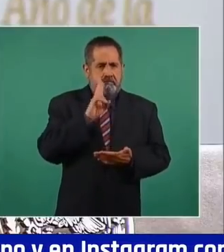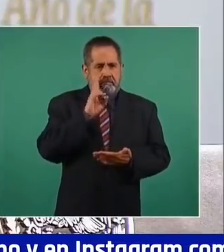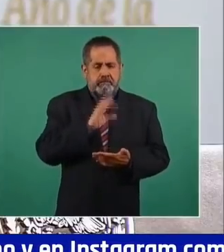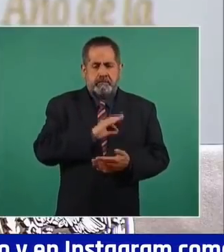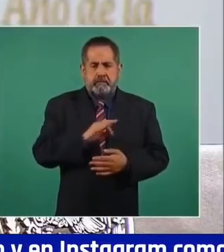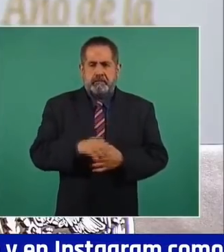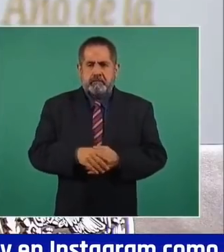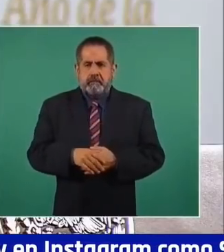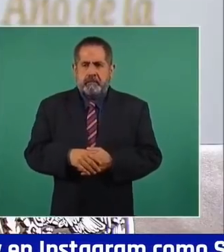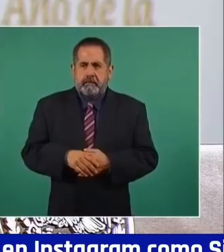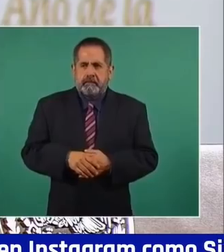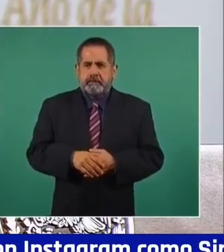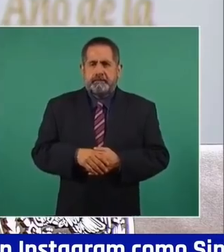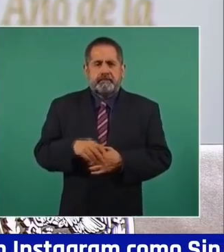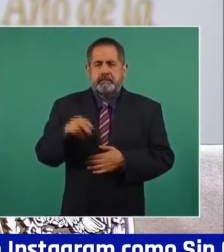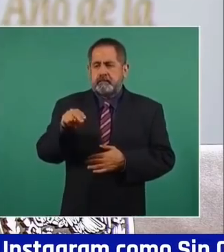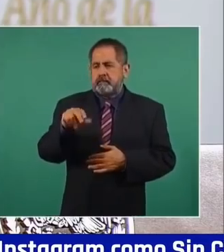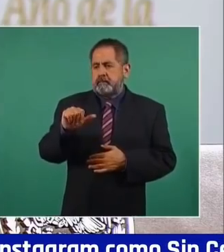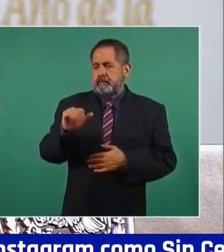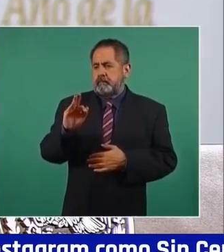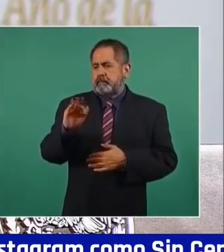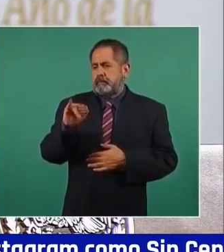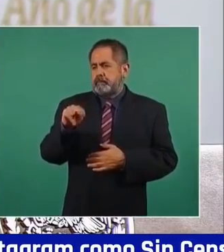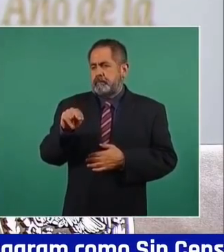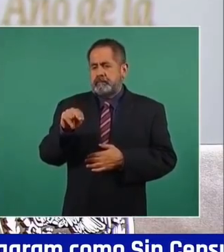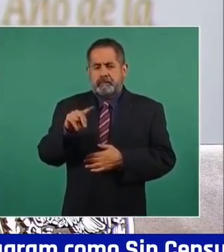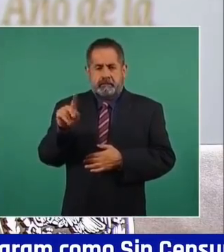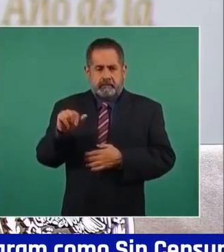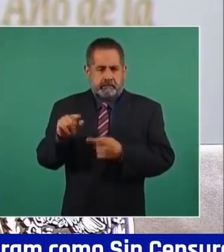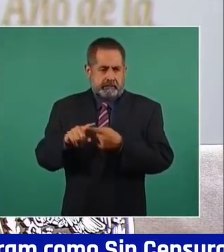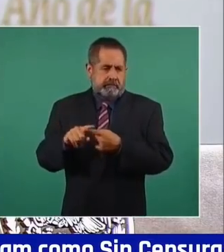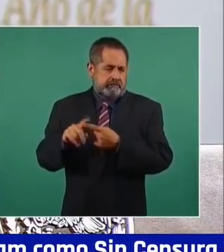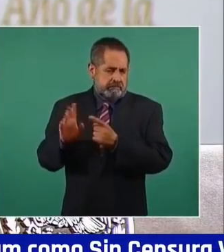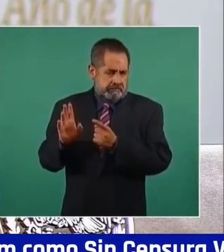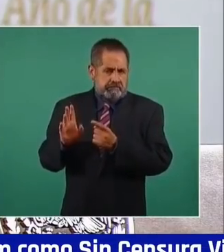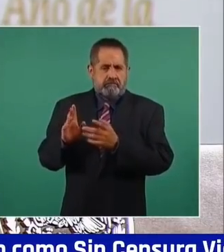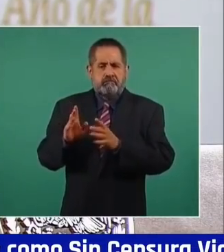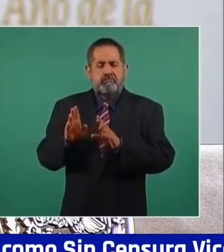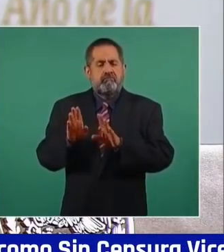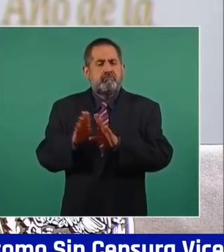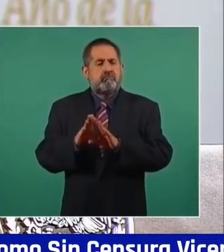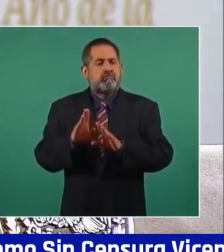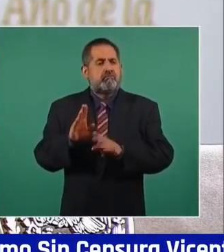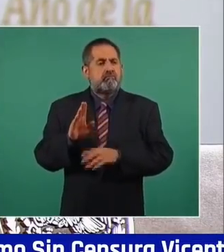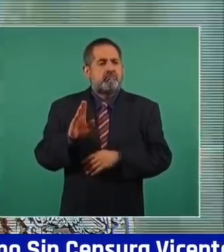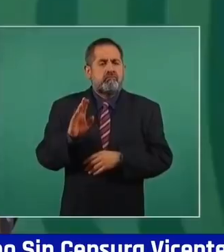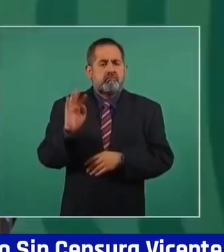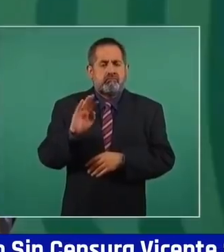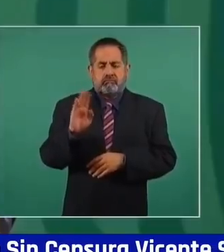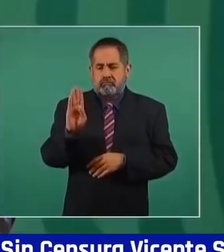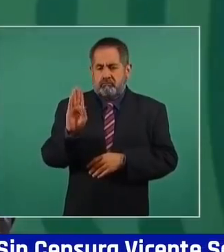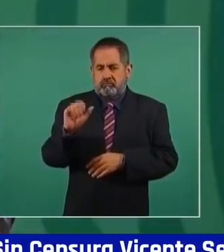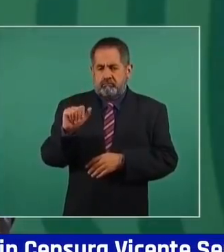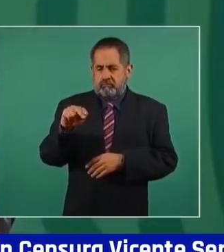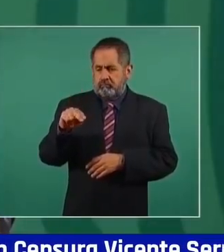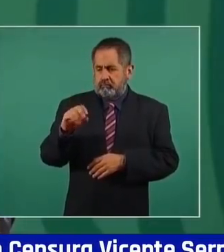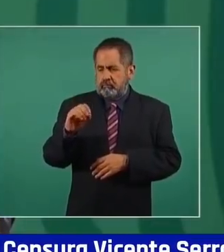ya sea Nacional Financiera, la Banca de Desarrollo o Banobras.